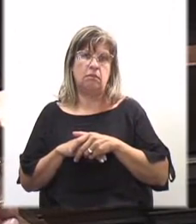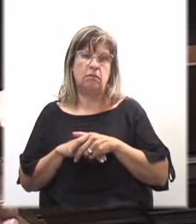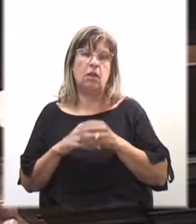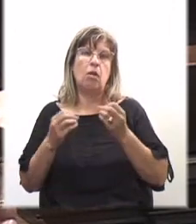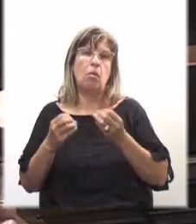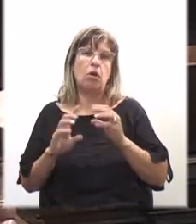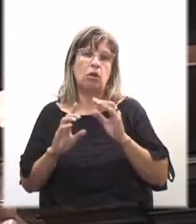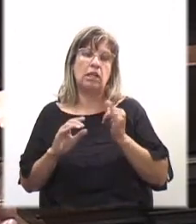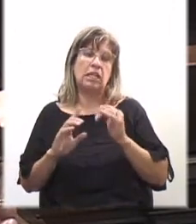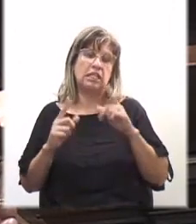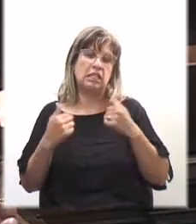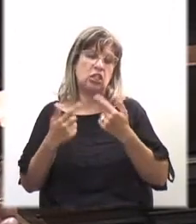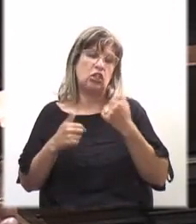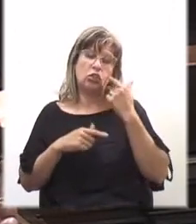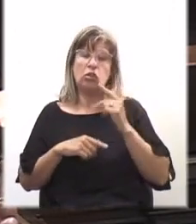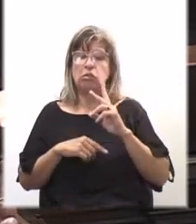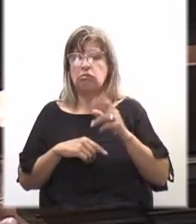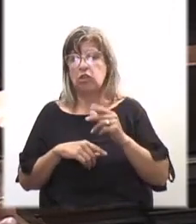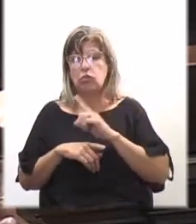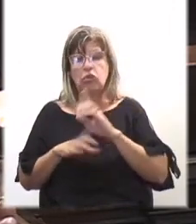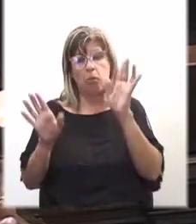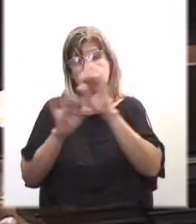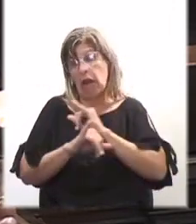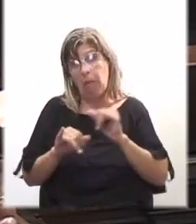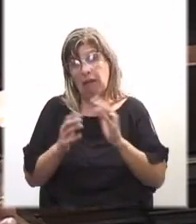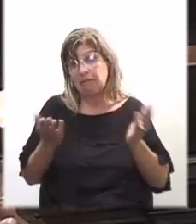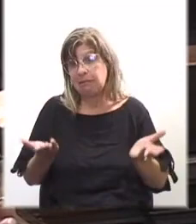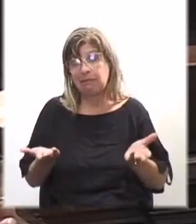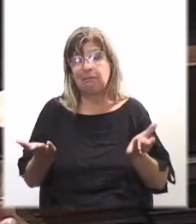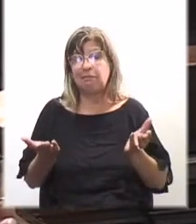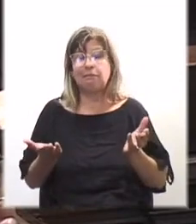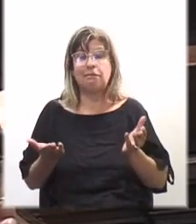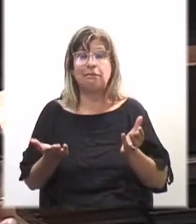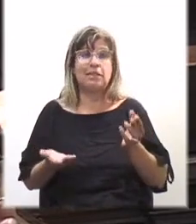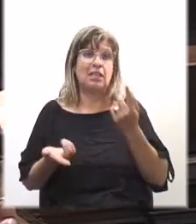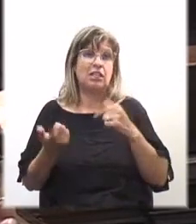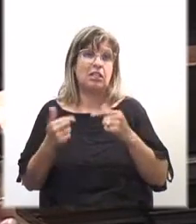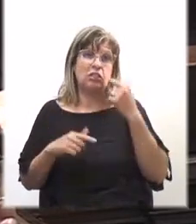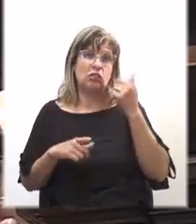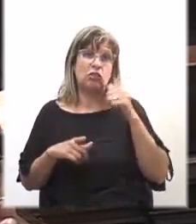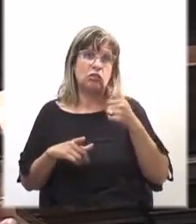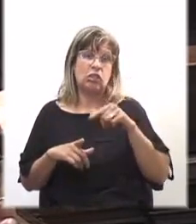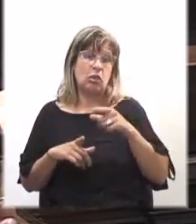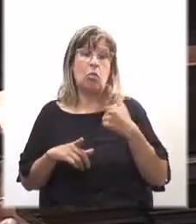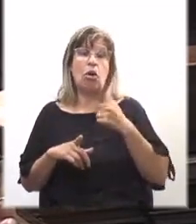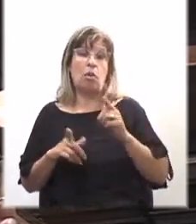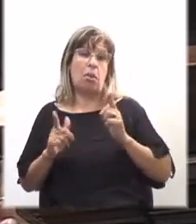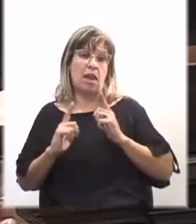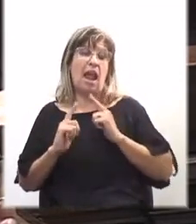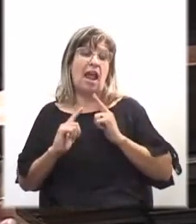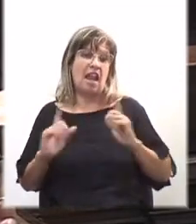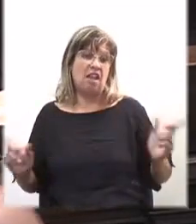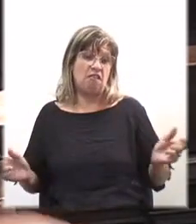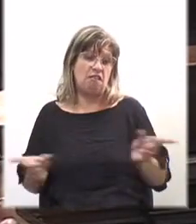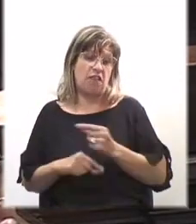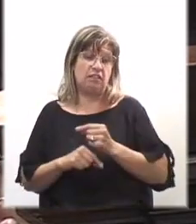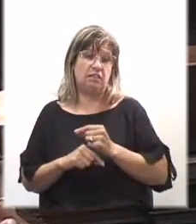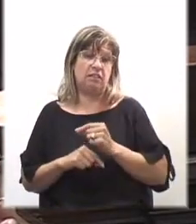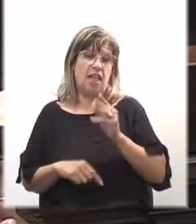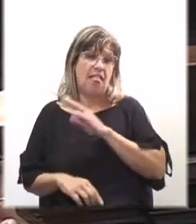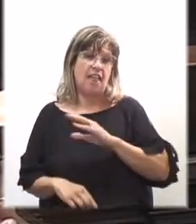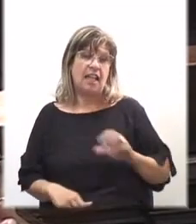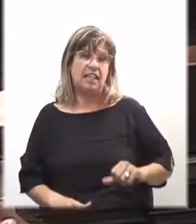Porque si nosotros renunciamos a eso, tenemos que augurar el fin del Estado palestino, porque